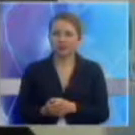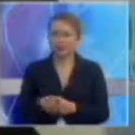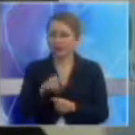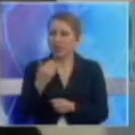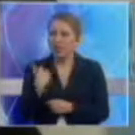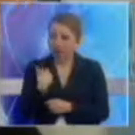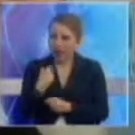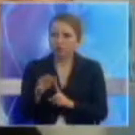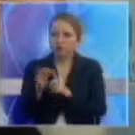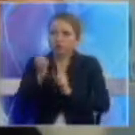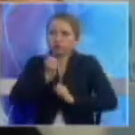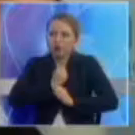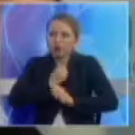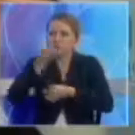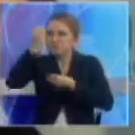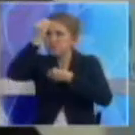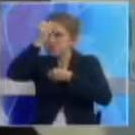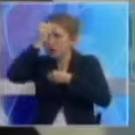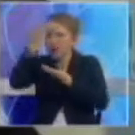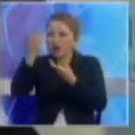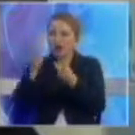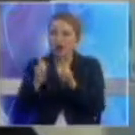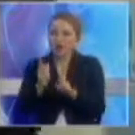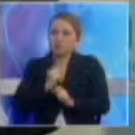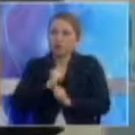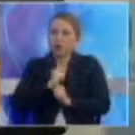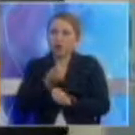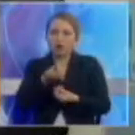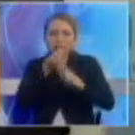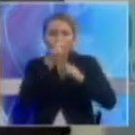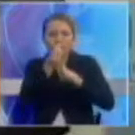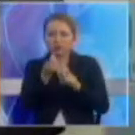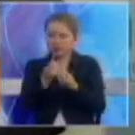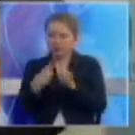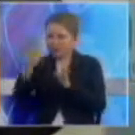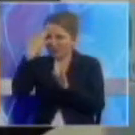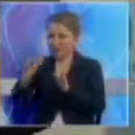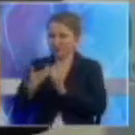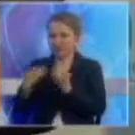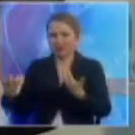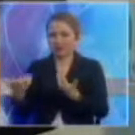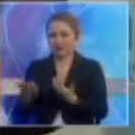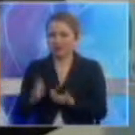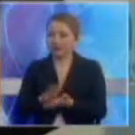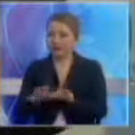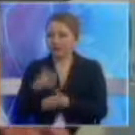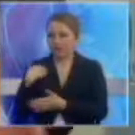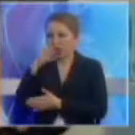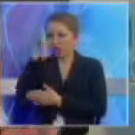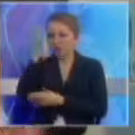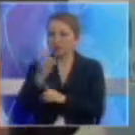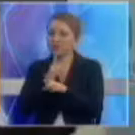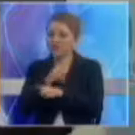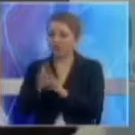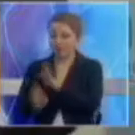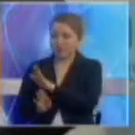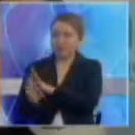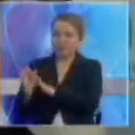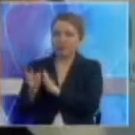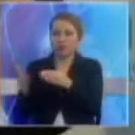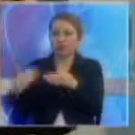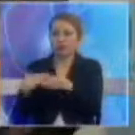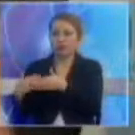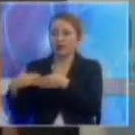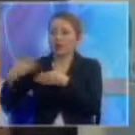unos principios, que le tengan principios civilizatorios que los unan. Yo más bien creo que ahí el país ha avanzado mucho desde